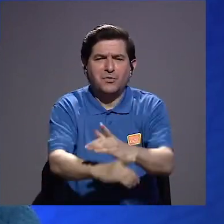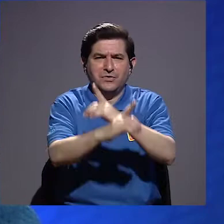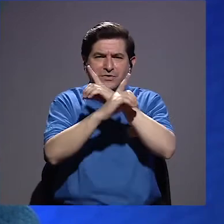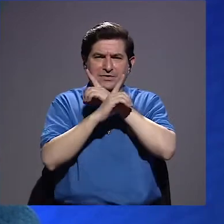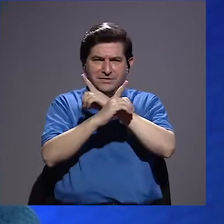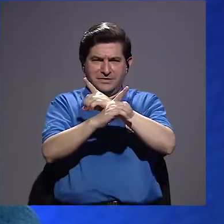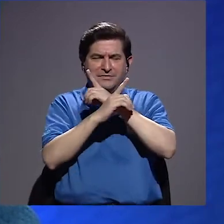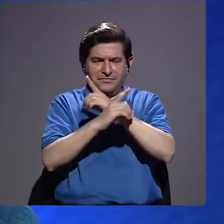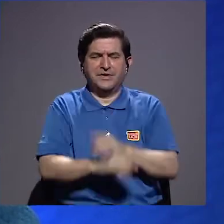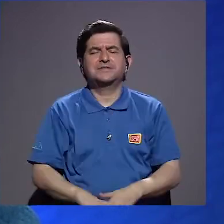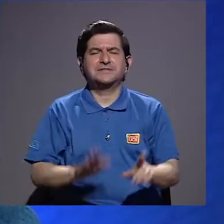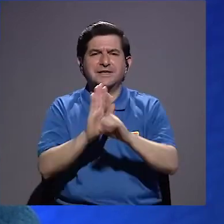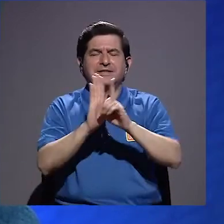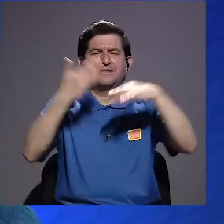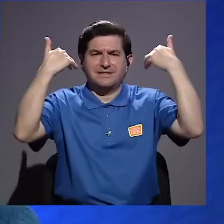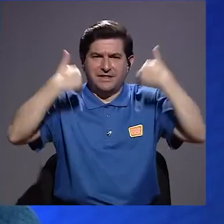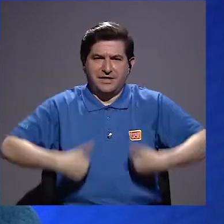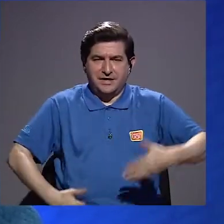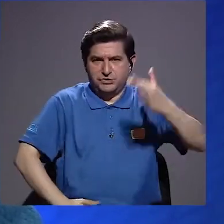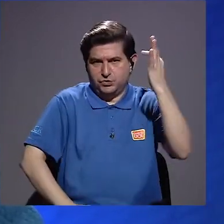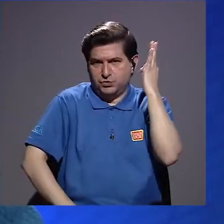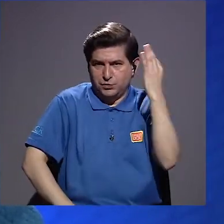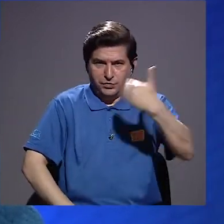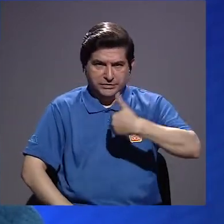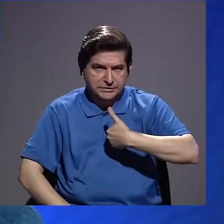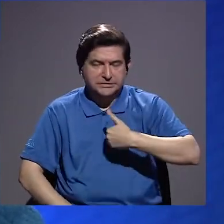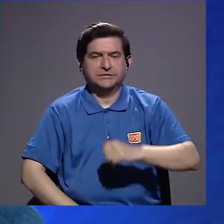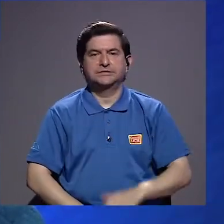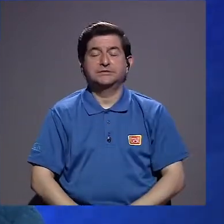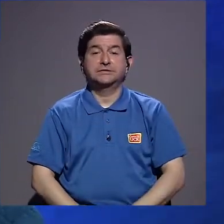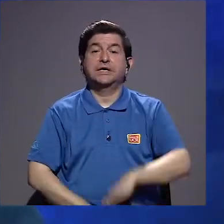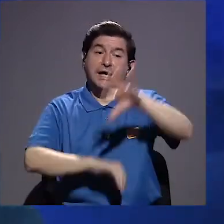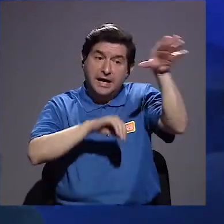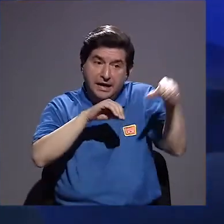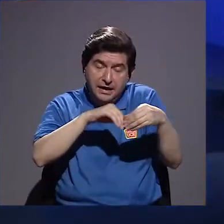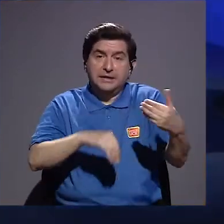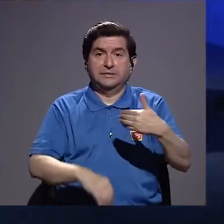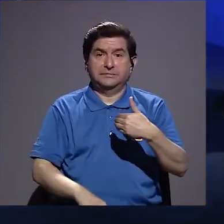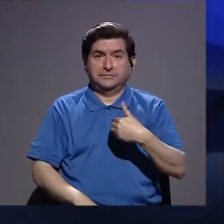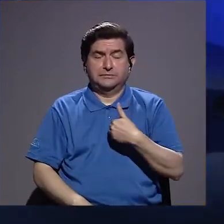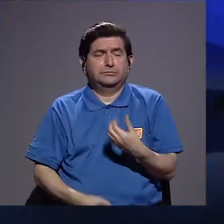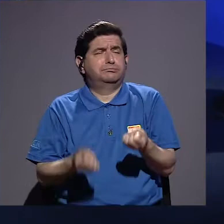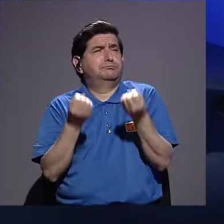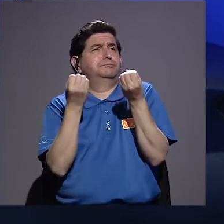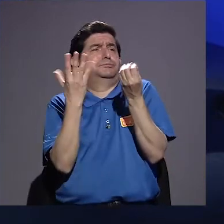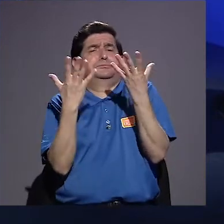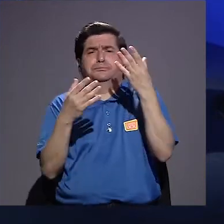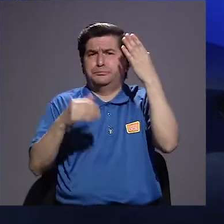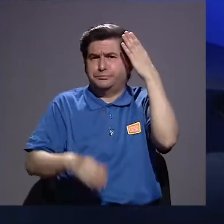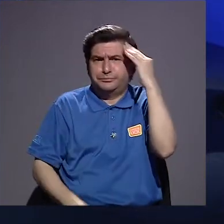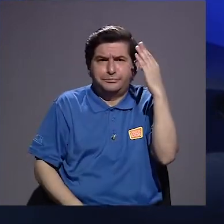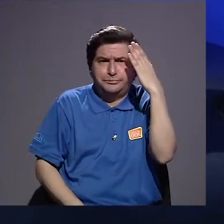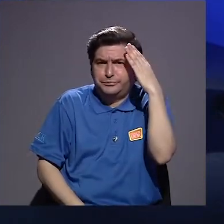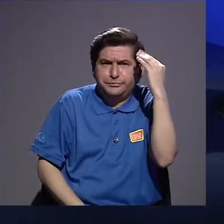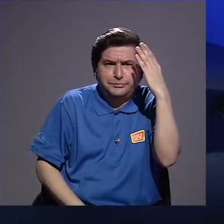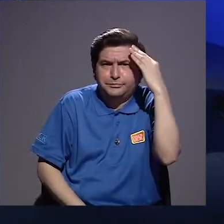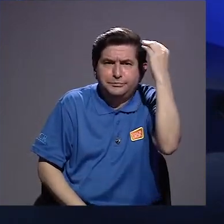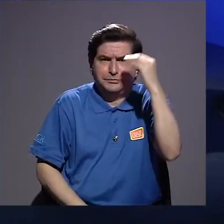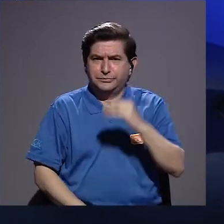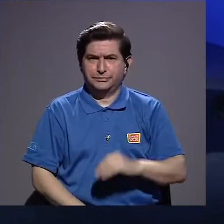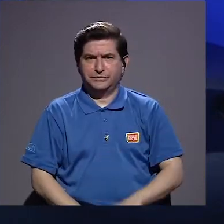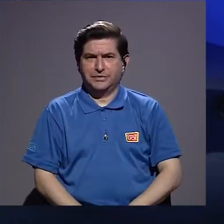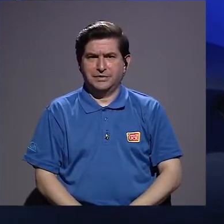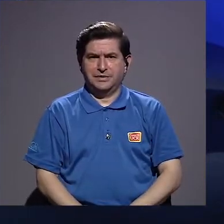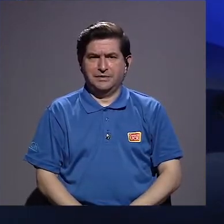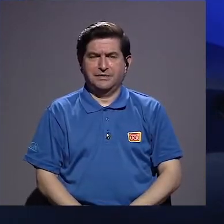derechos humanos de las mujeres. Además de que tiene una vastísima experiencia en